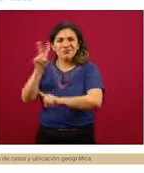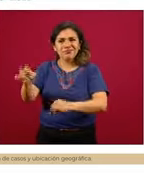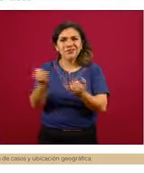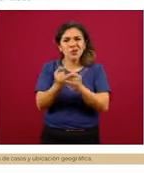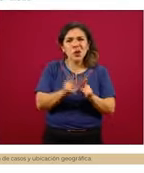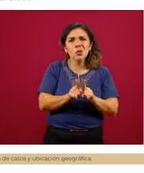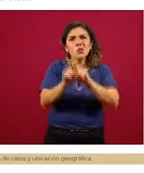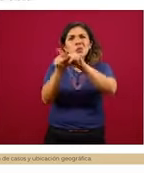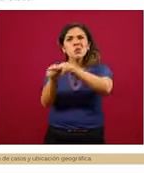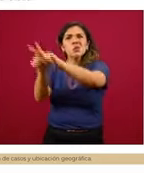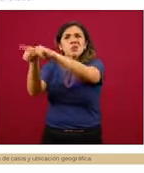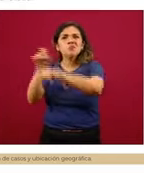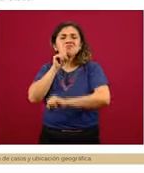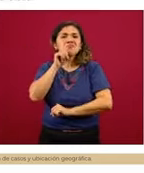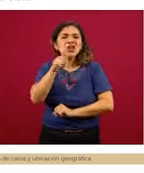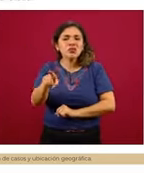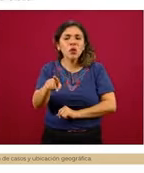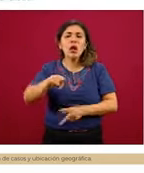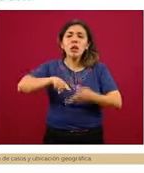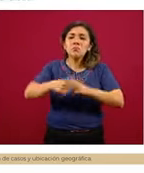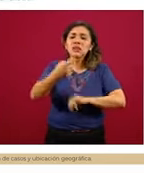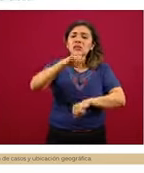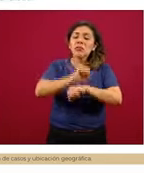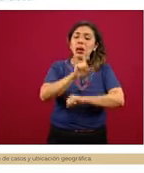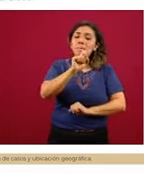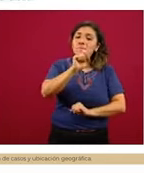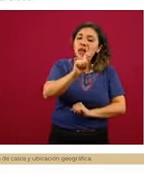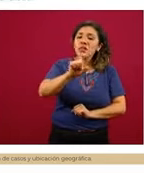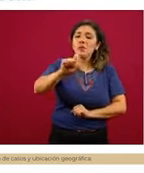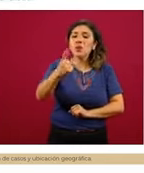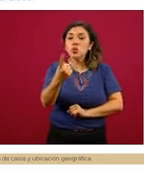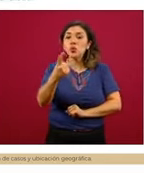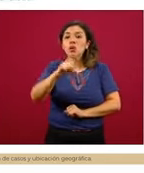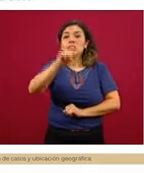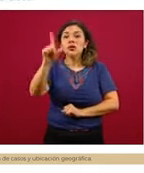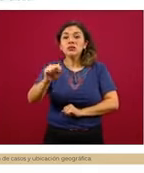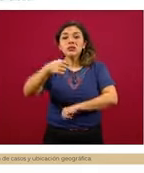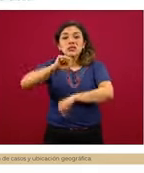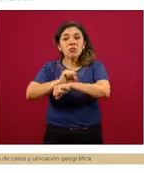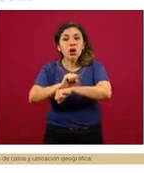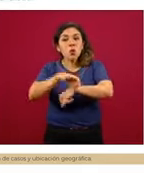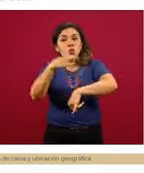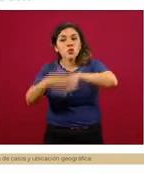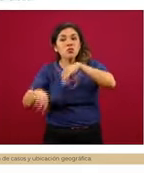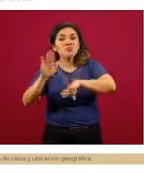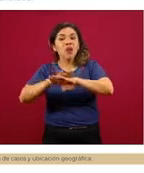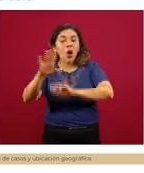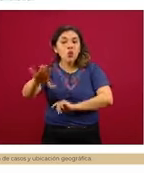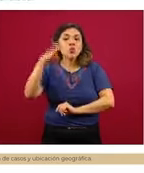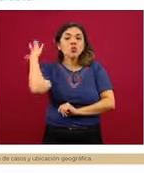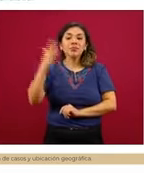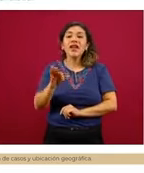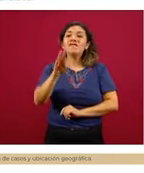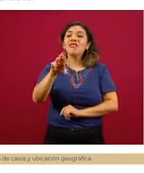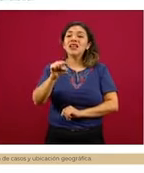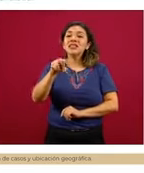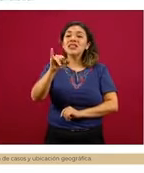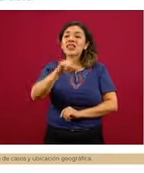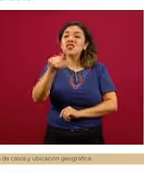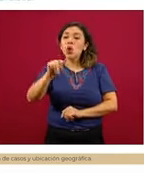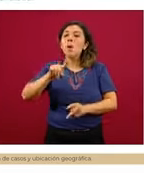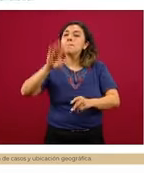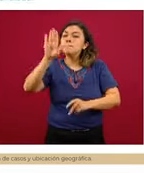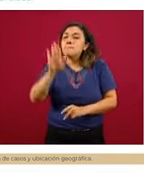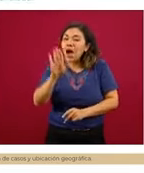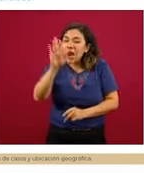similar. Inician todos ellos con actividad 2021, se aceleran en las últimas semanas. Fresnillo pareciera que empieza a